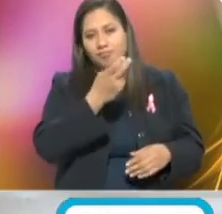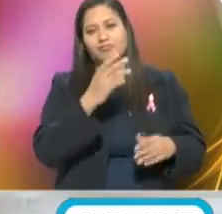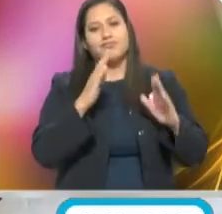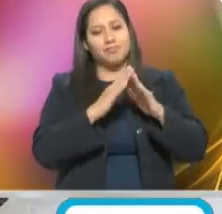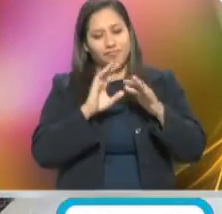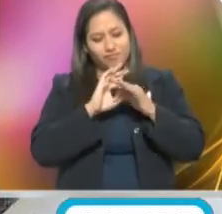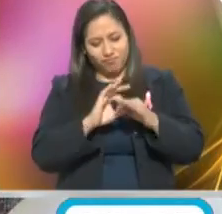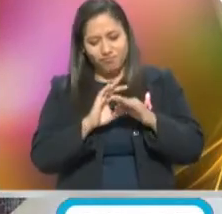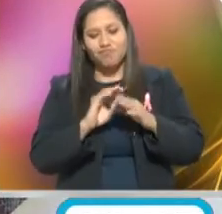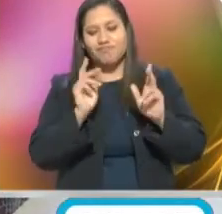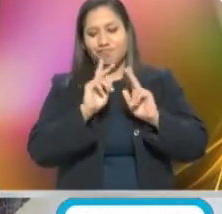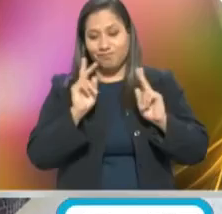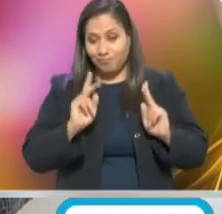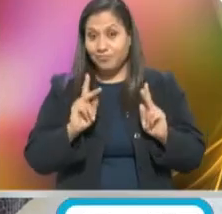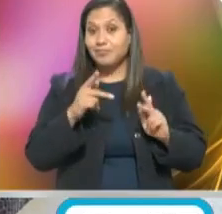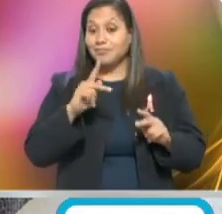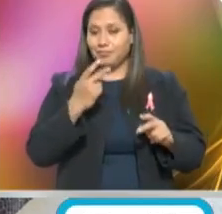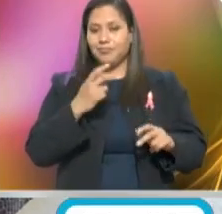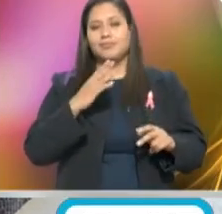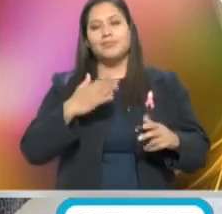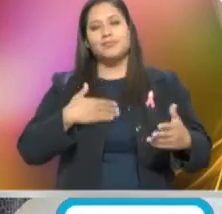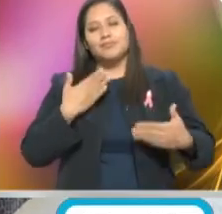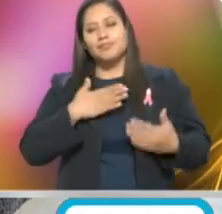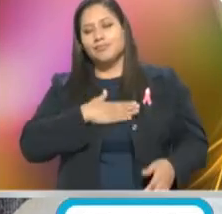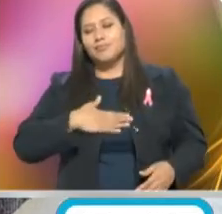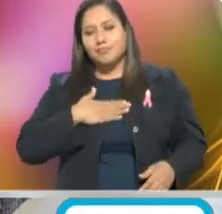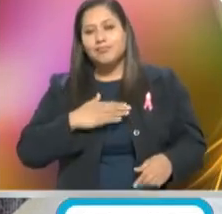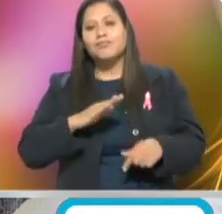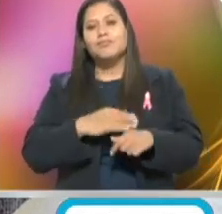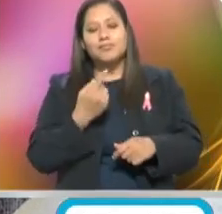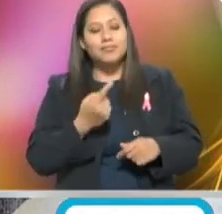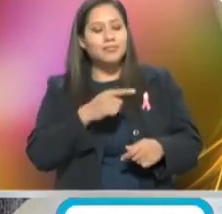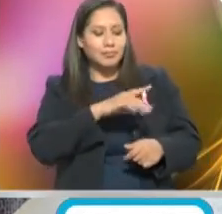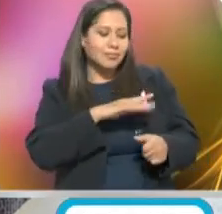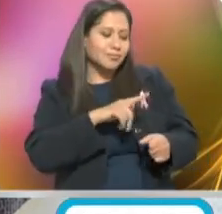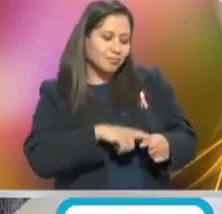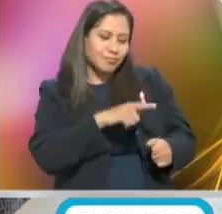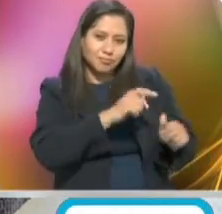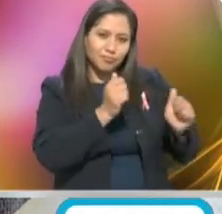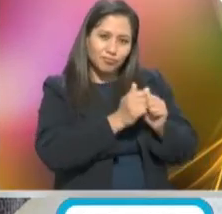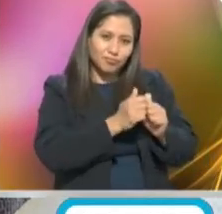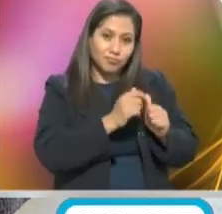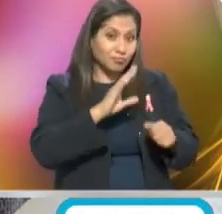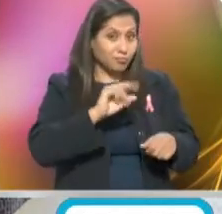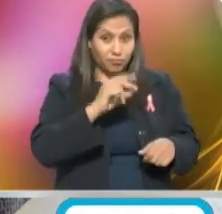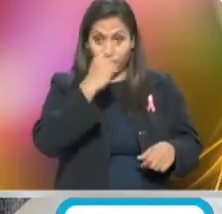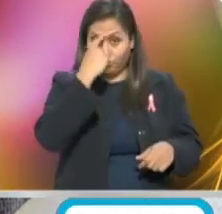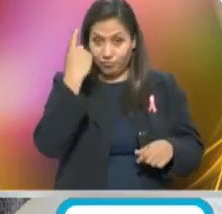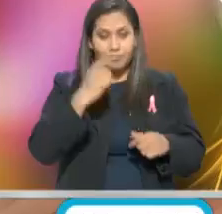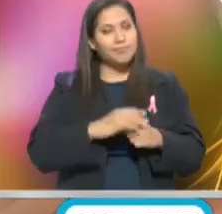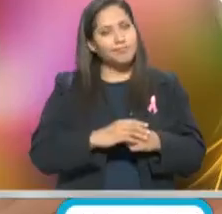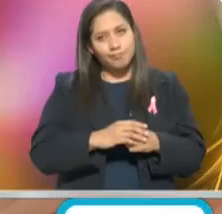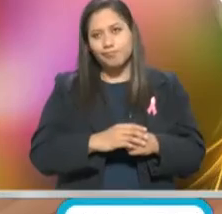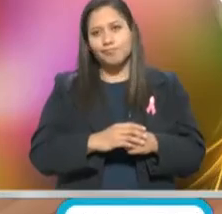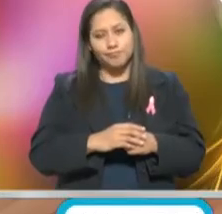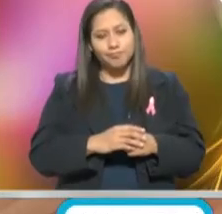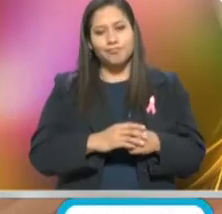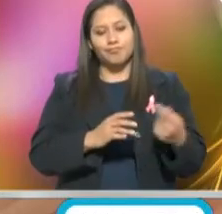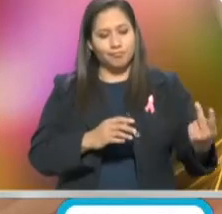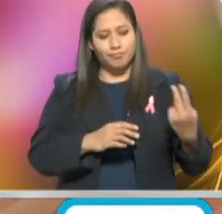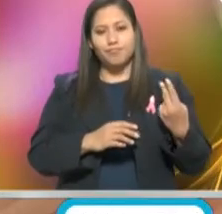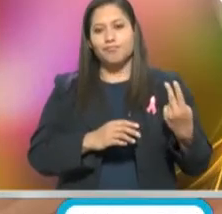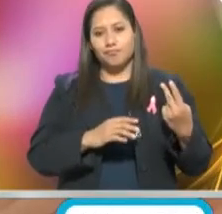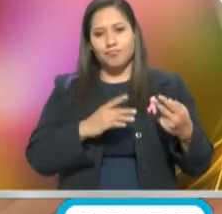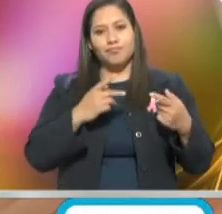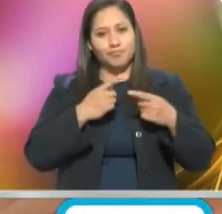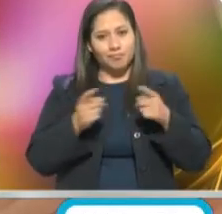pero además armonía muy grata porque es armonía compartida con mascotas, que no es sencilla además, ¿no? No, somos dos especies